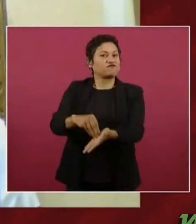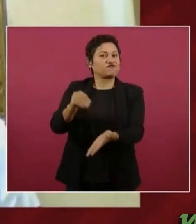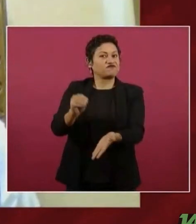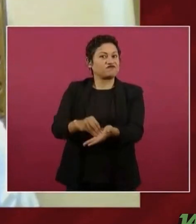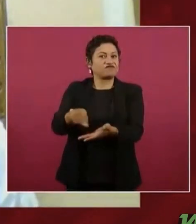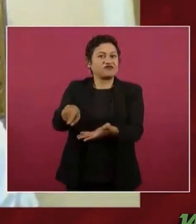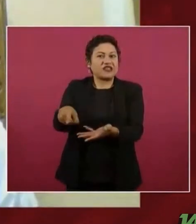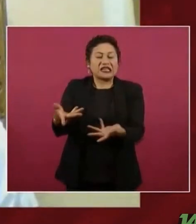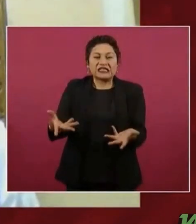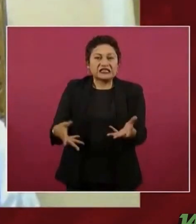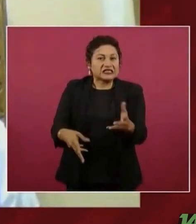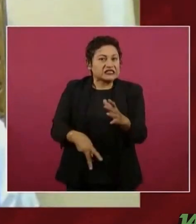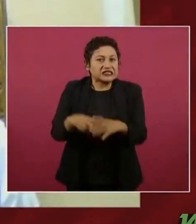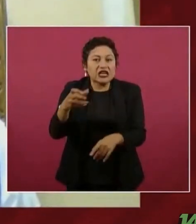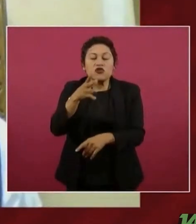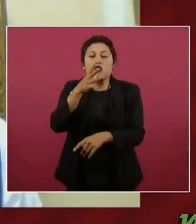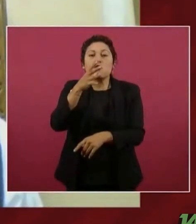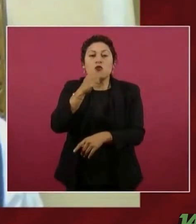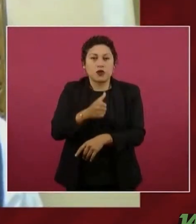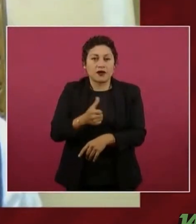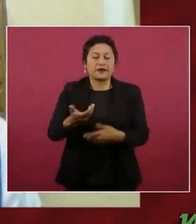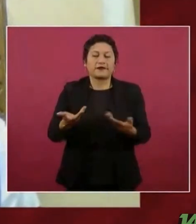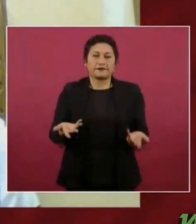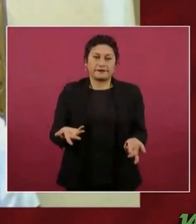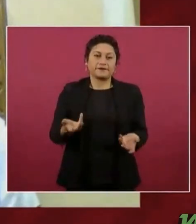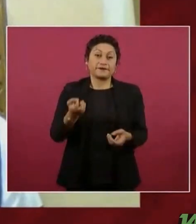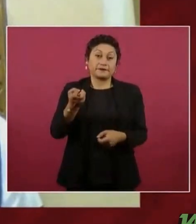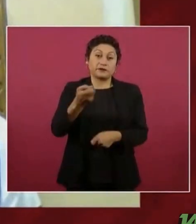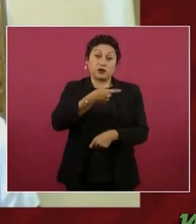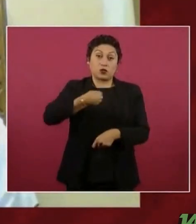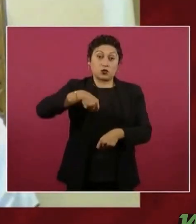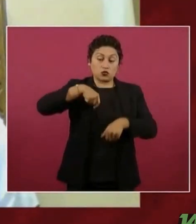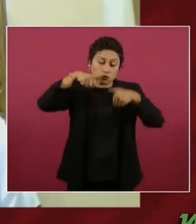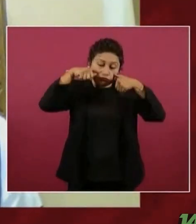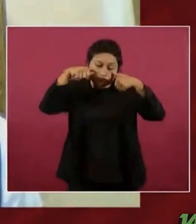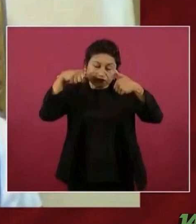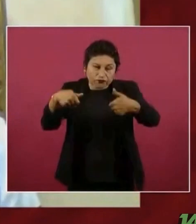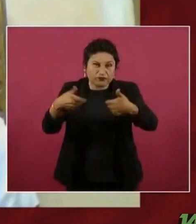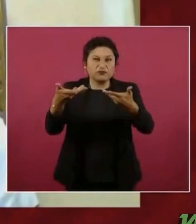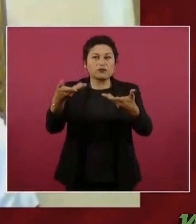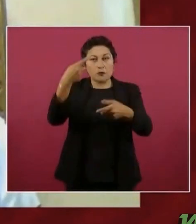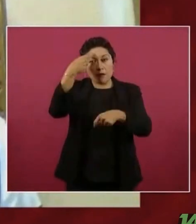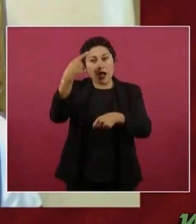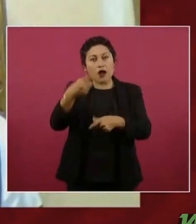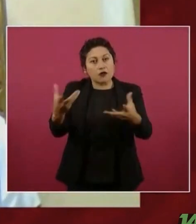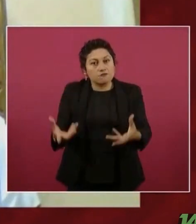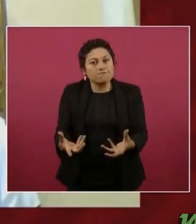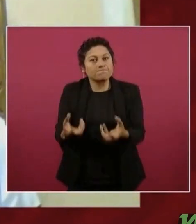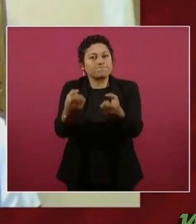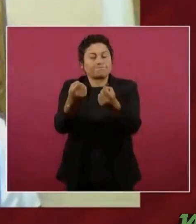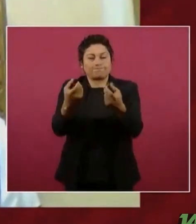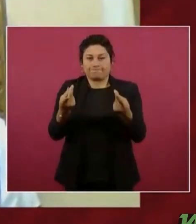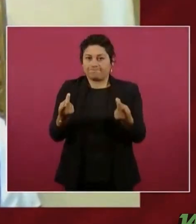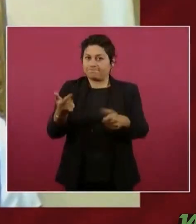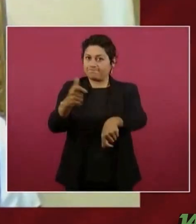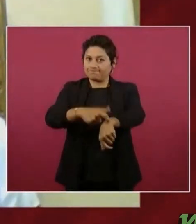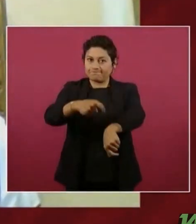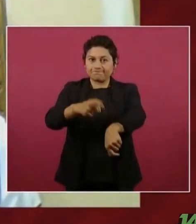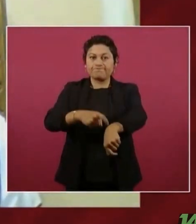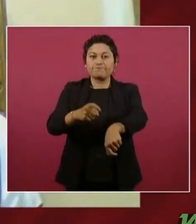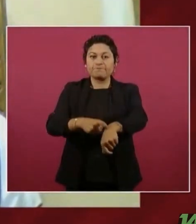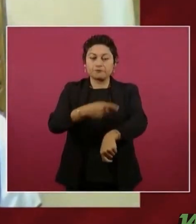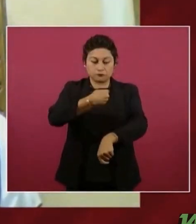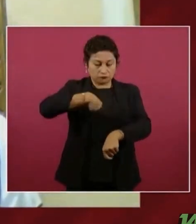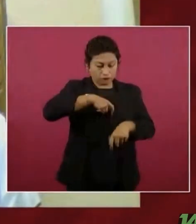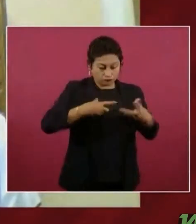el objetivo de esta misión, rescatarlos cuanto antes, y hemos trabajado de manera muy